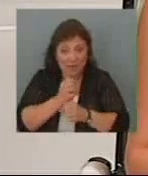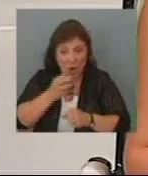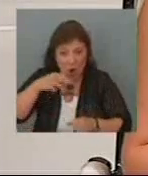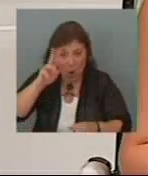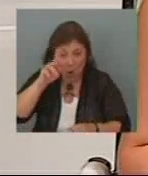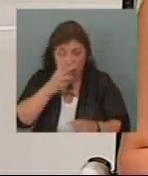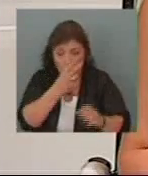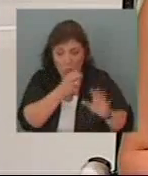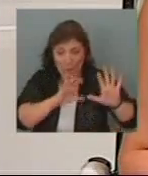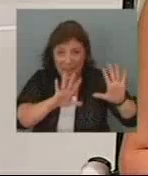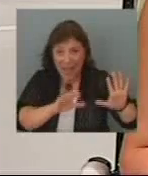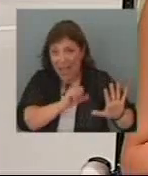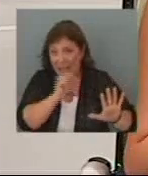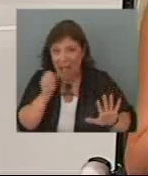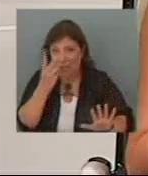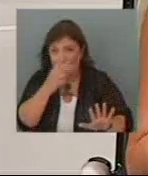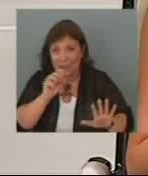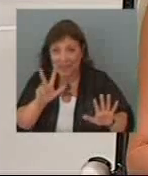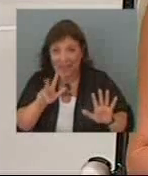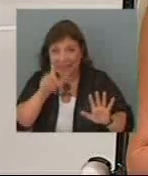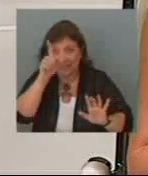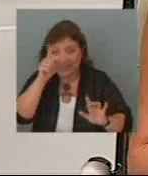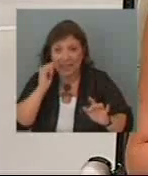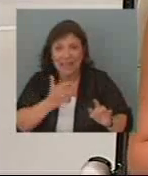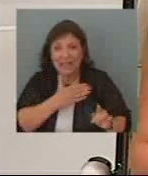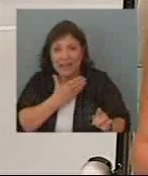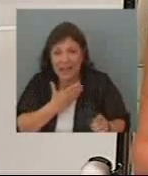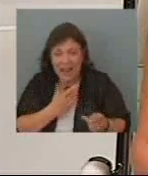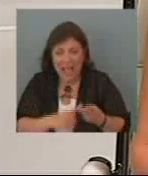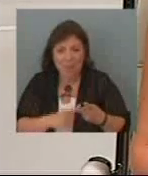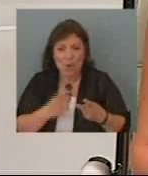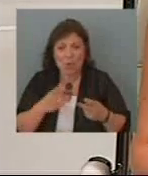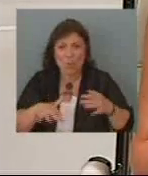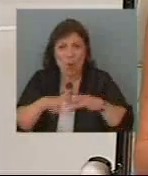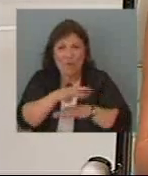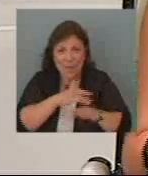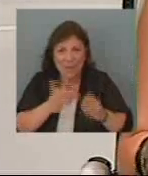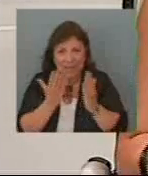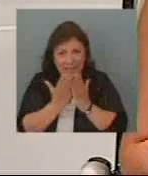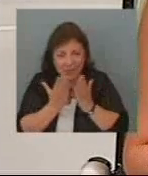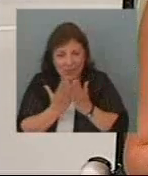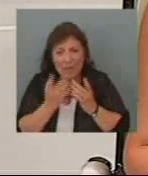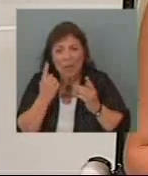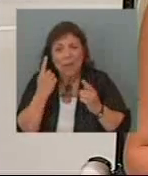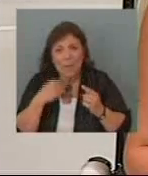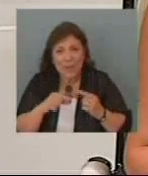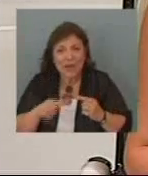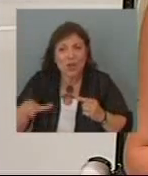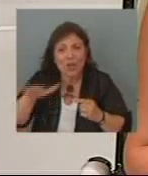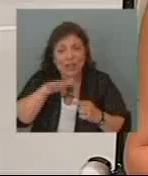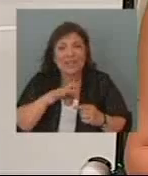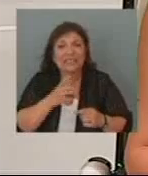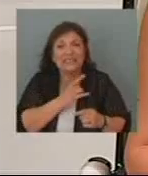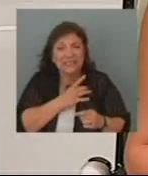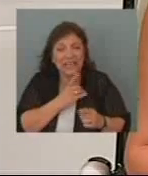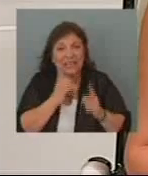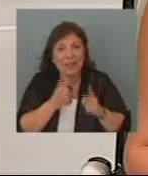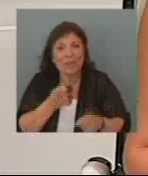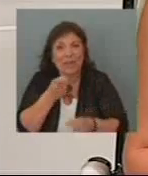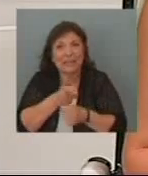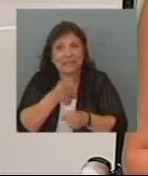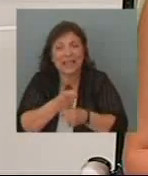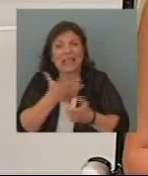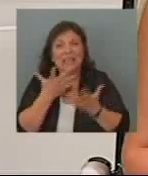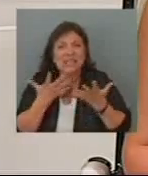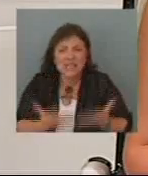del 2010 al 2013 de los reclamos del movimiento estudiantil, pero de buena parte de la sociedad civil chilena, que exige hoy una